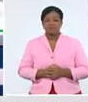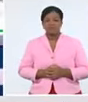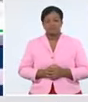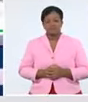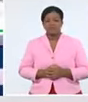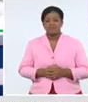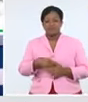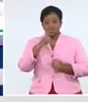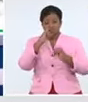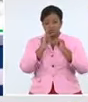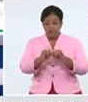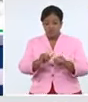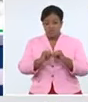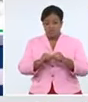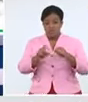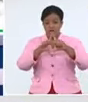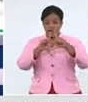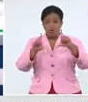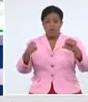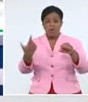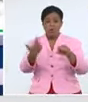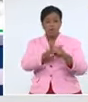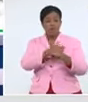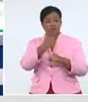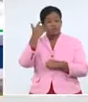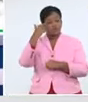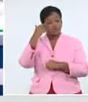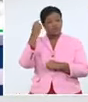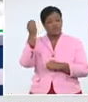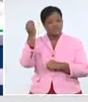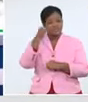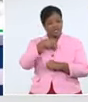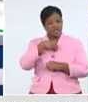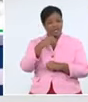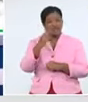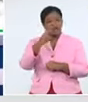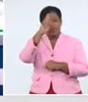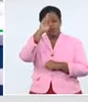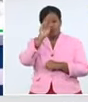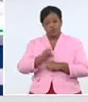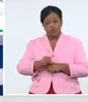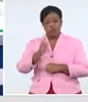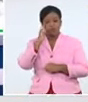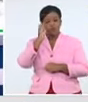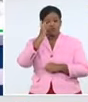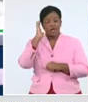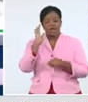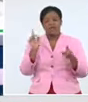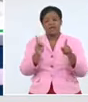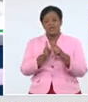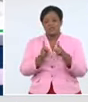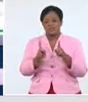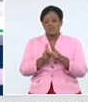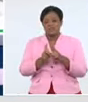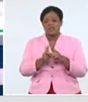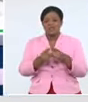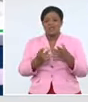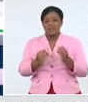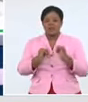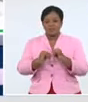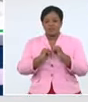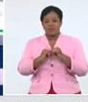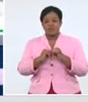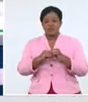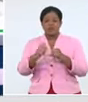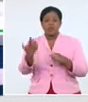vacunación. Sé que el doctor Durán le ha dejado entonces el resumen de la estadística de actualización del